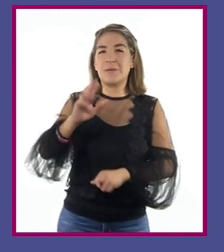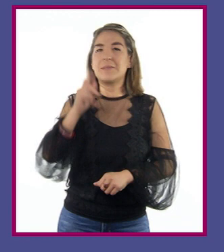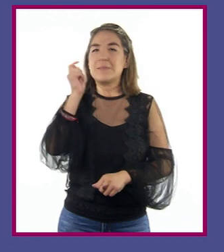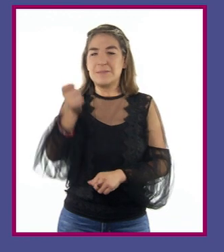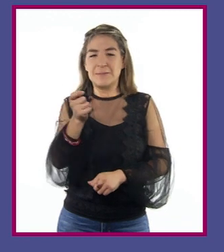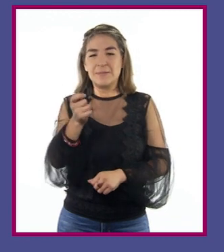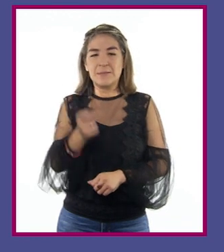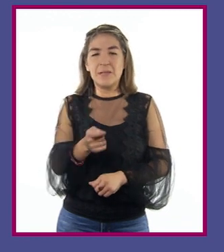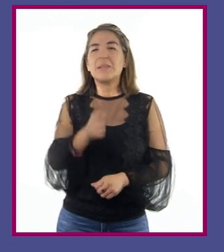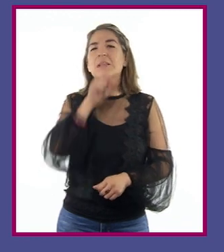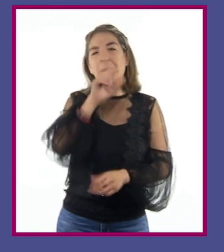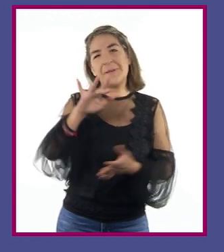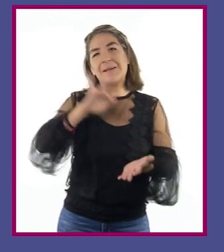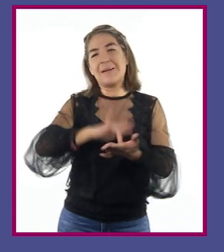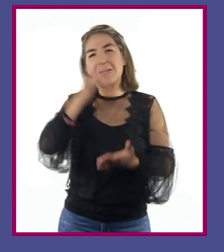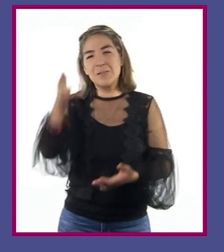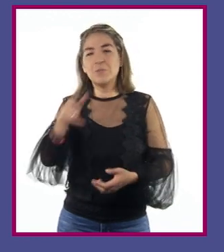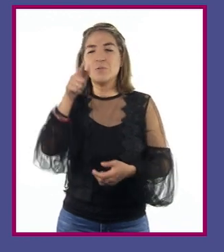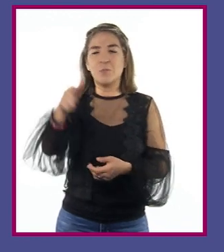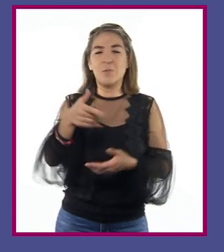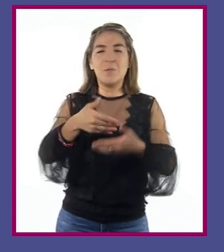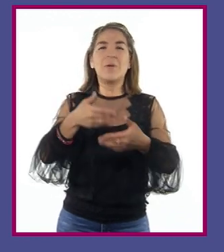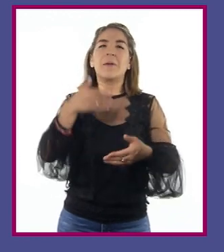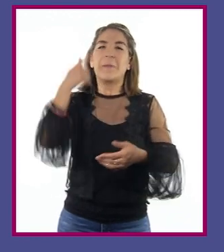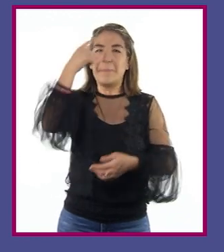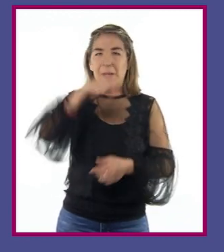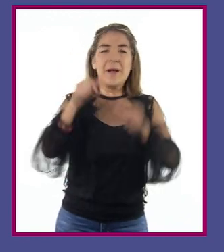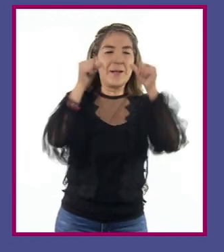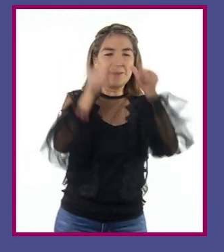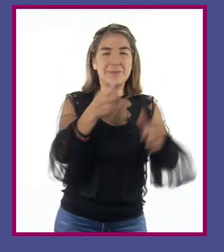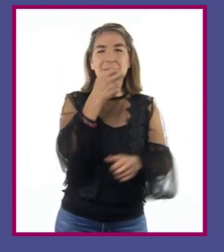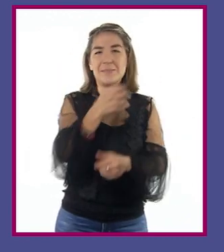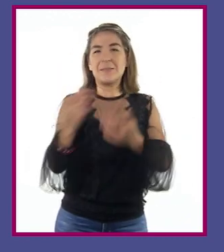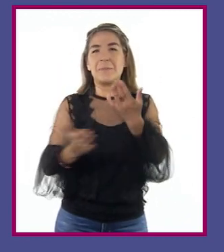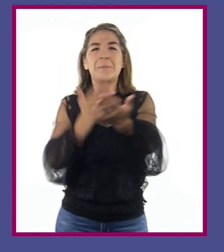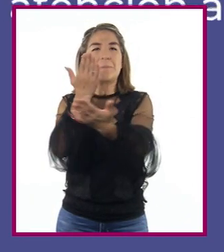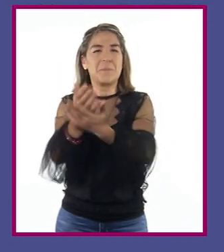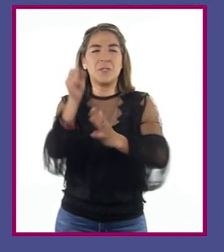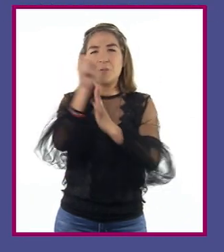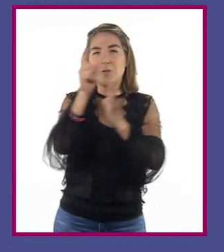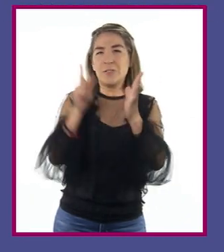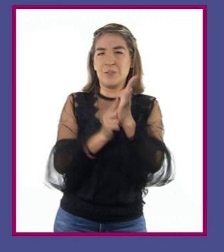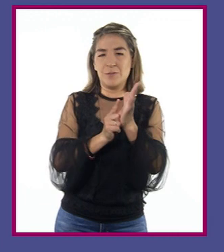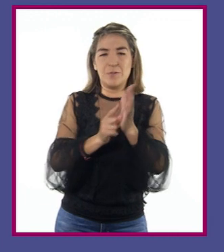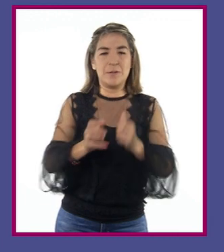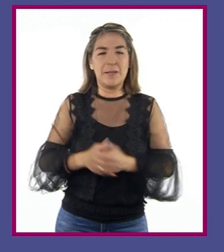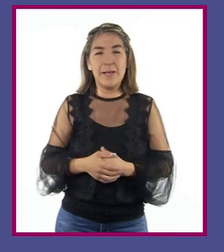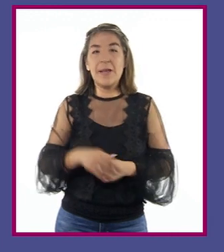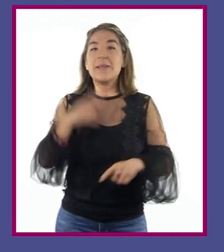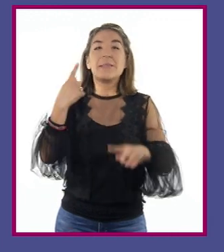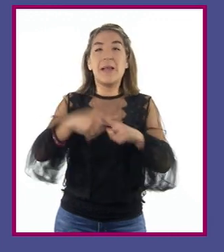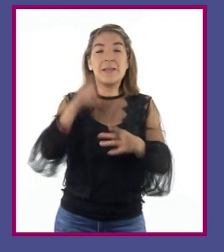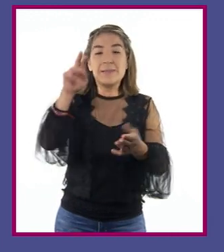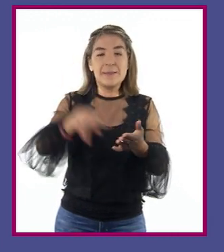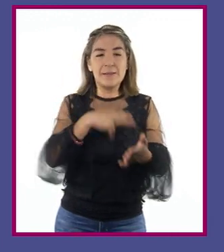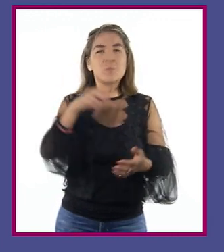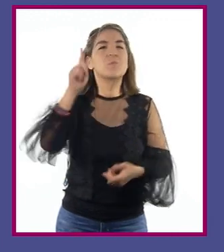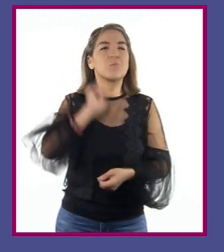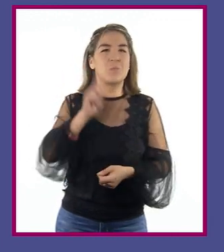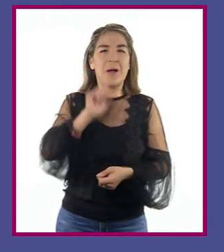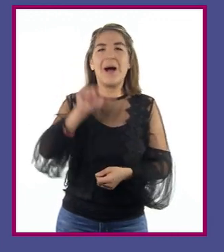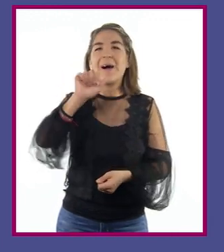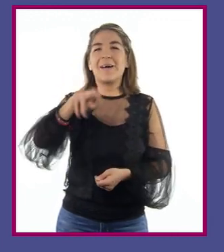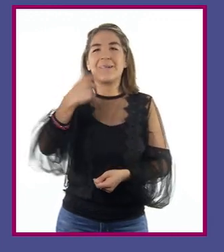sin antes agradecerle de antemano la atención a esta solicitud. Atentamente,